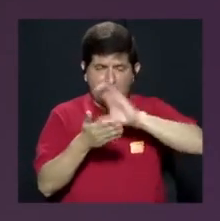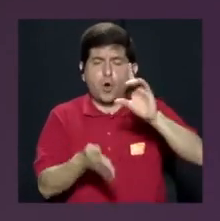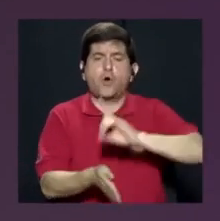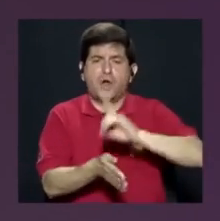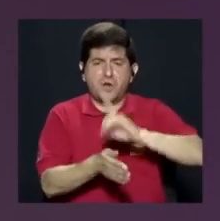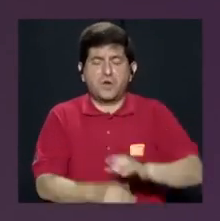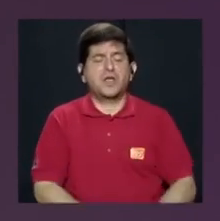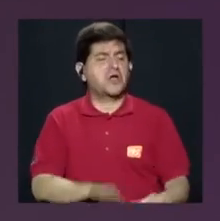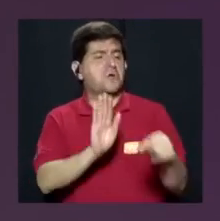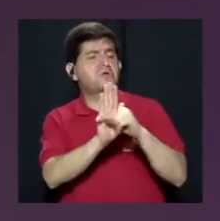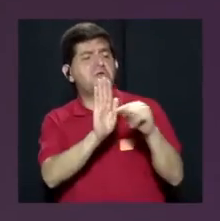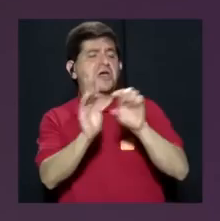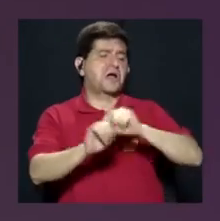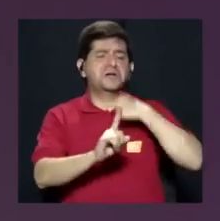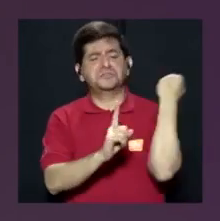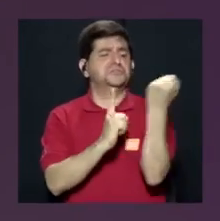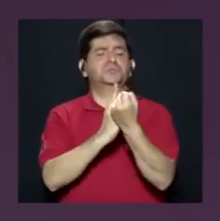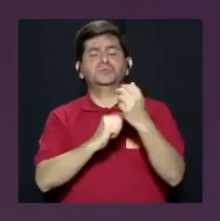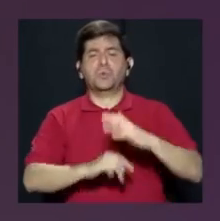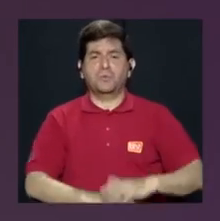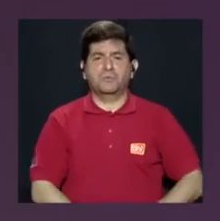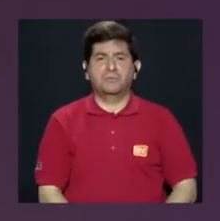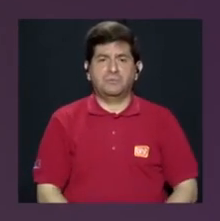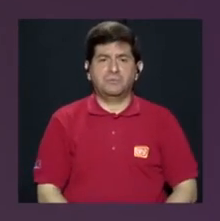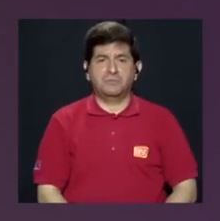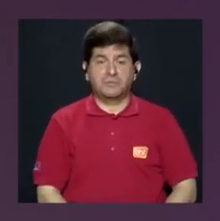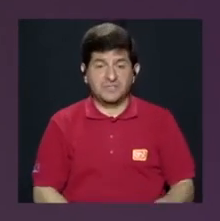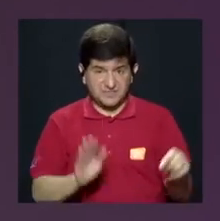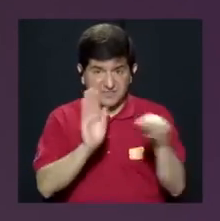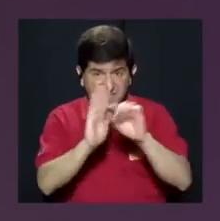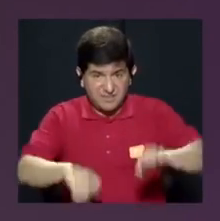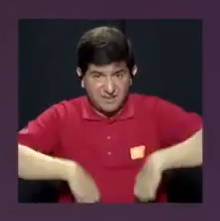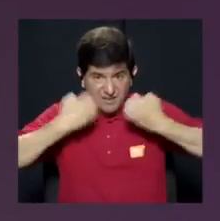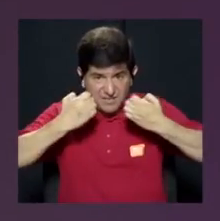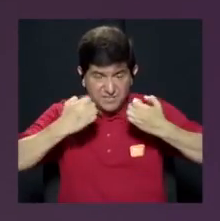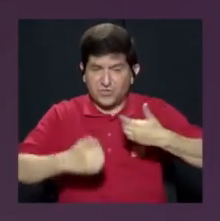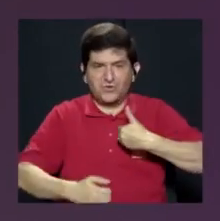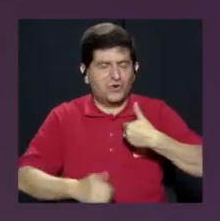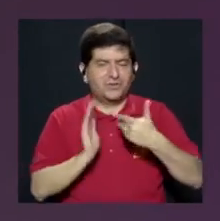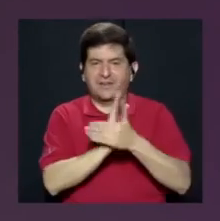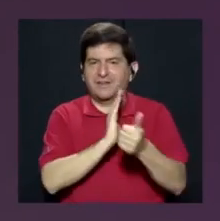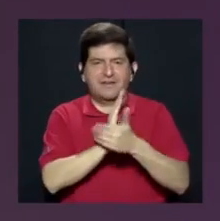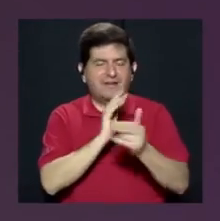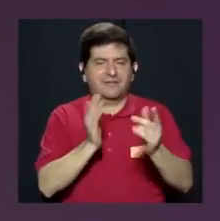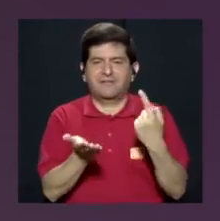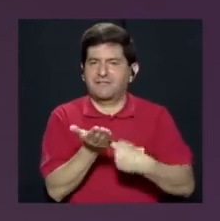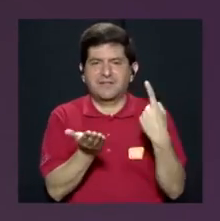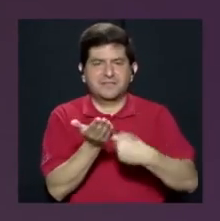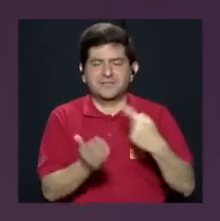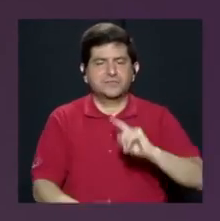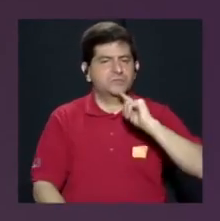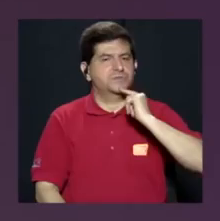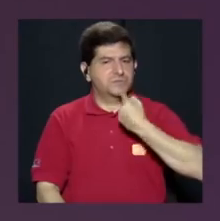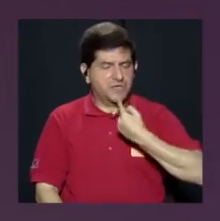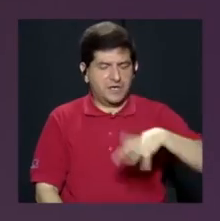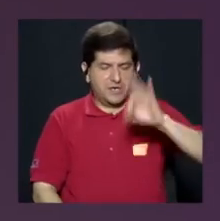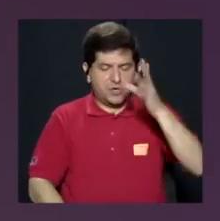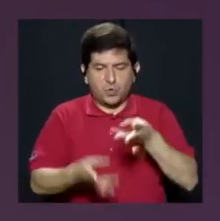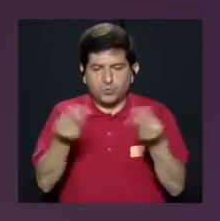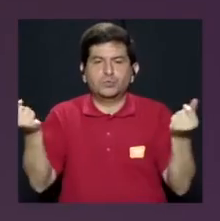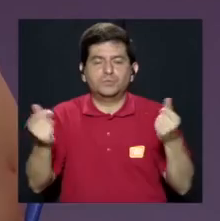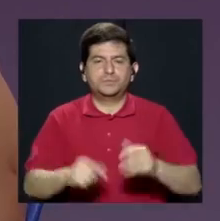que ha salido a negar que esta situación existe. Entonces, en la medida en que haya negación, no vamos a tener capacidad para discutir con seriedad y encontrar